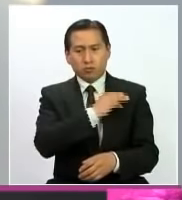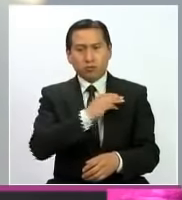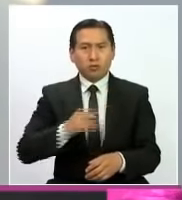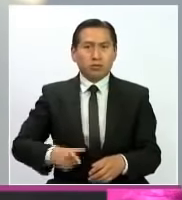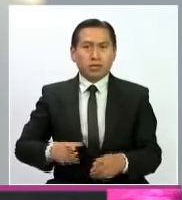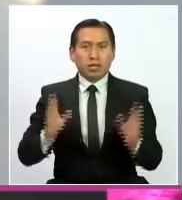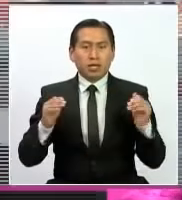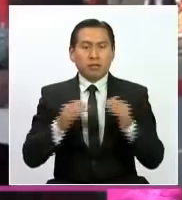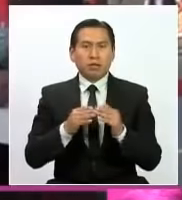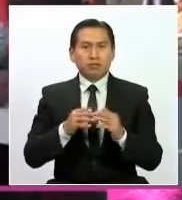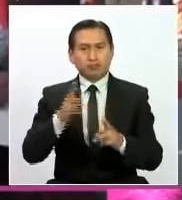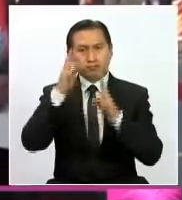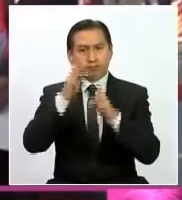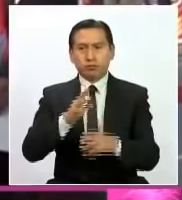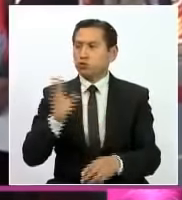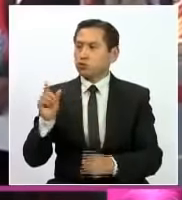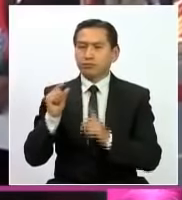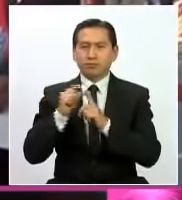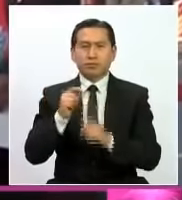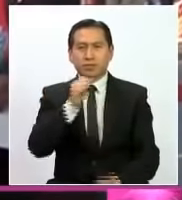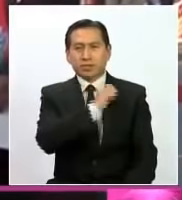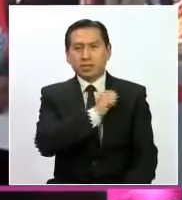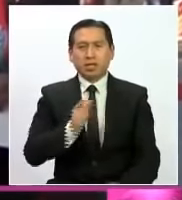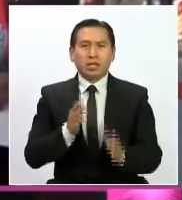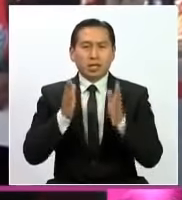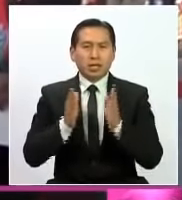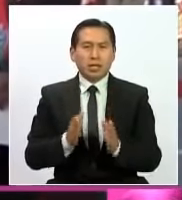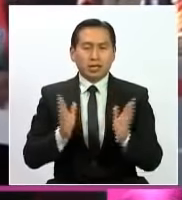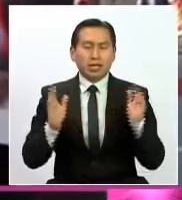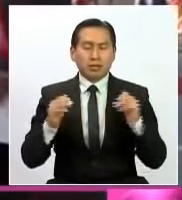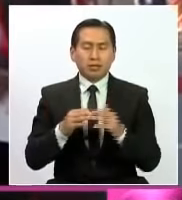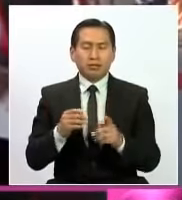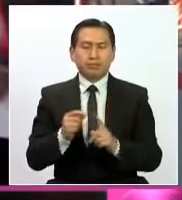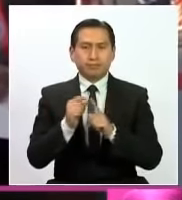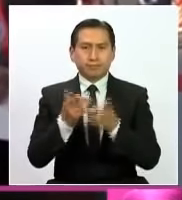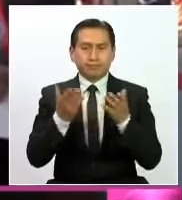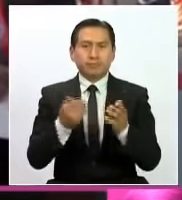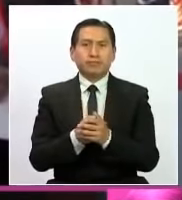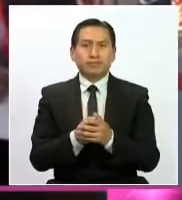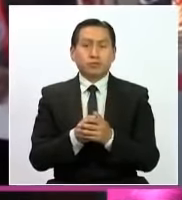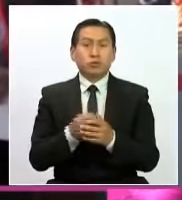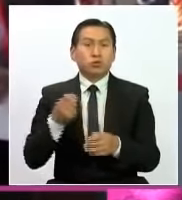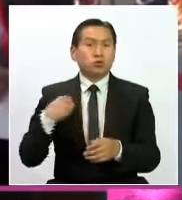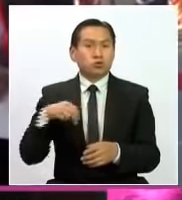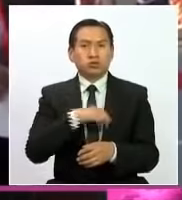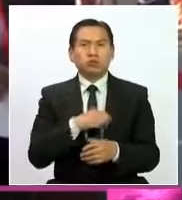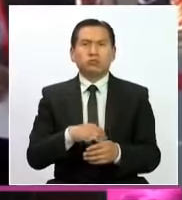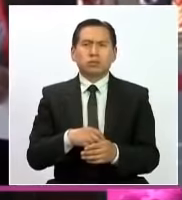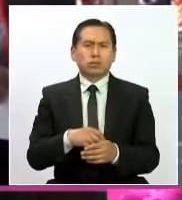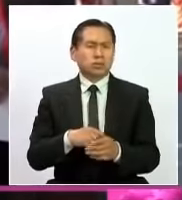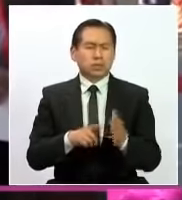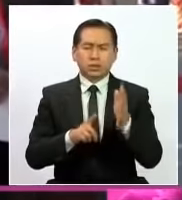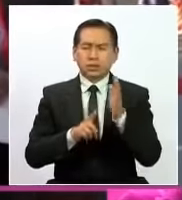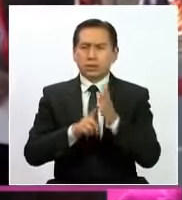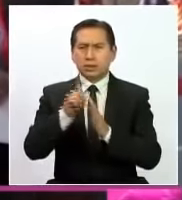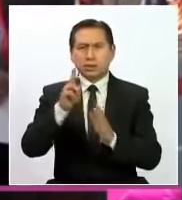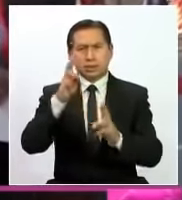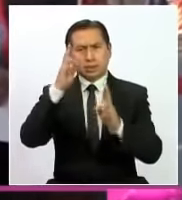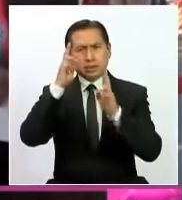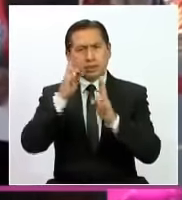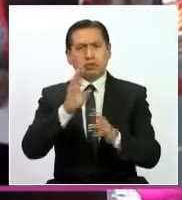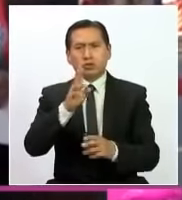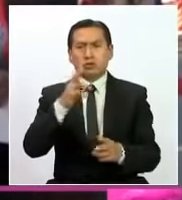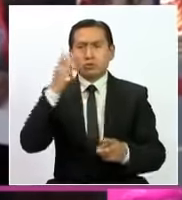nuestro alcalde, el doctor Luis Revilla. Para nosotros es un alto honor tenerlo hoy como un